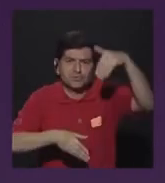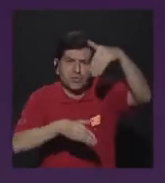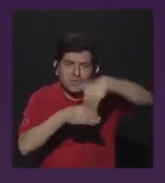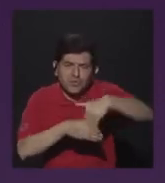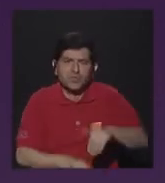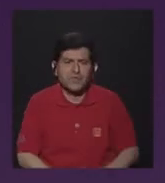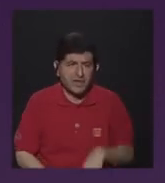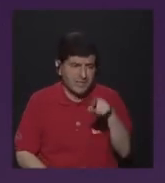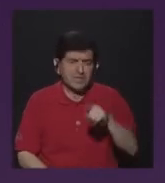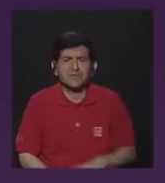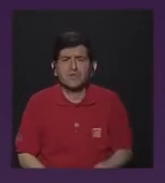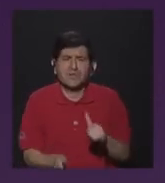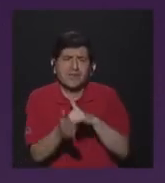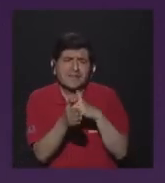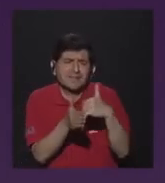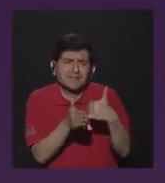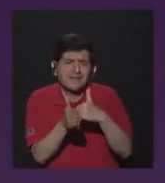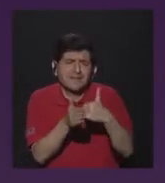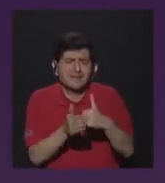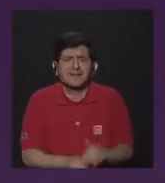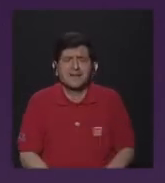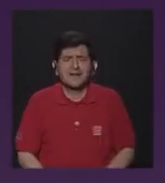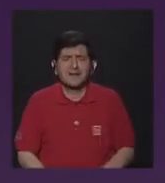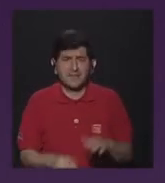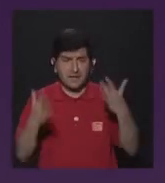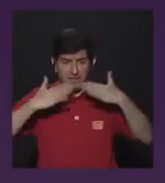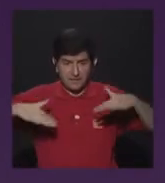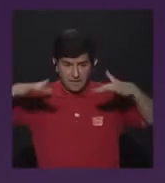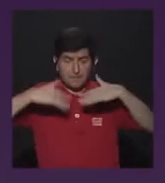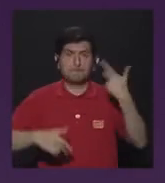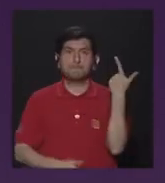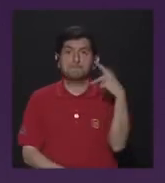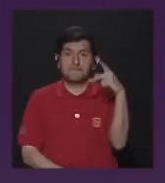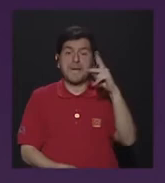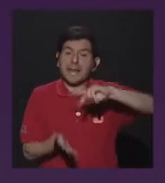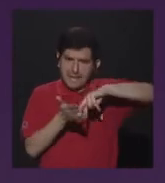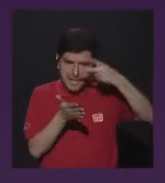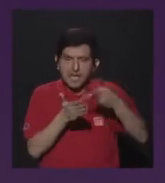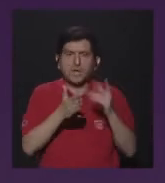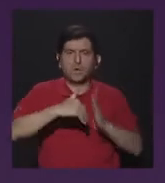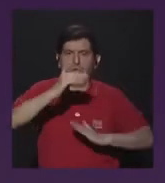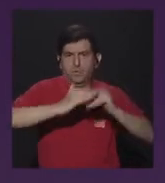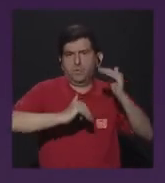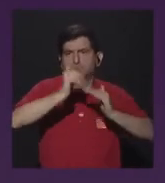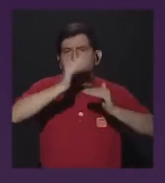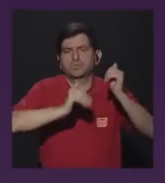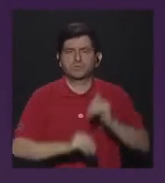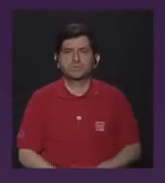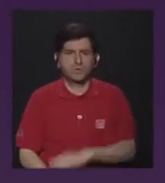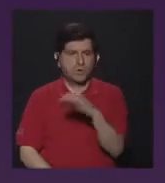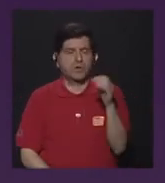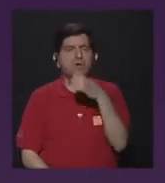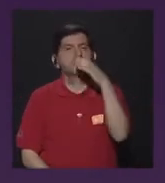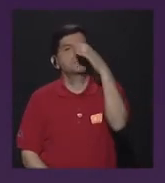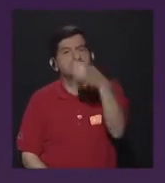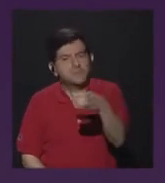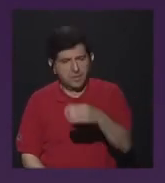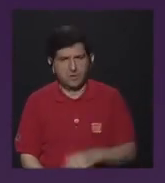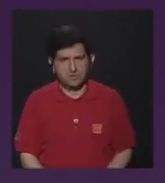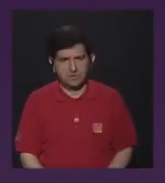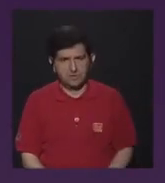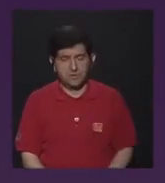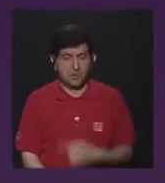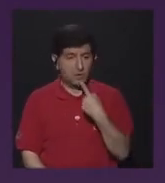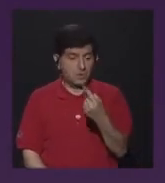índices de fragilidad ambiental que le da un alto riesgo para construcción y que se recomienda según el